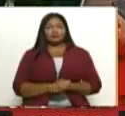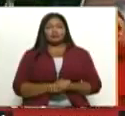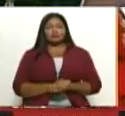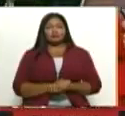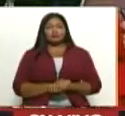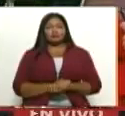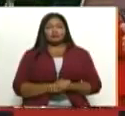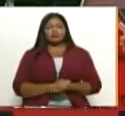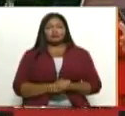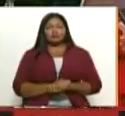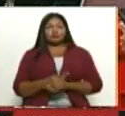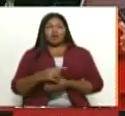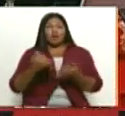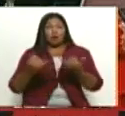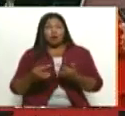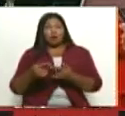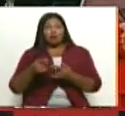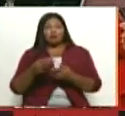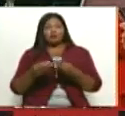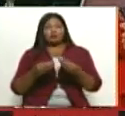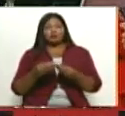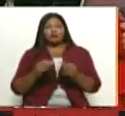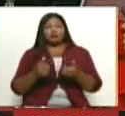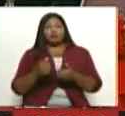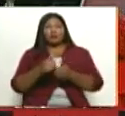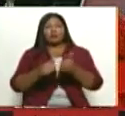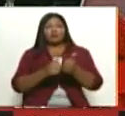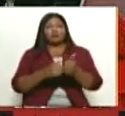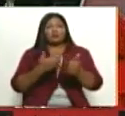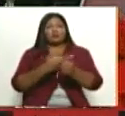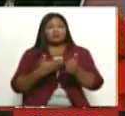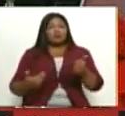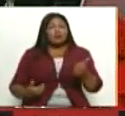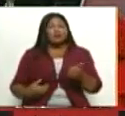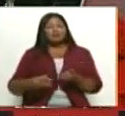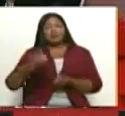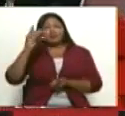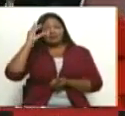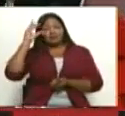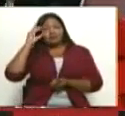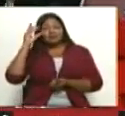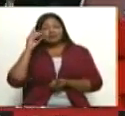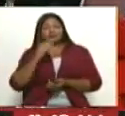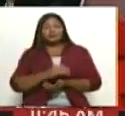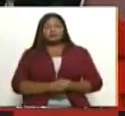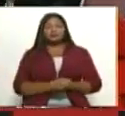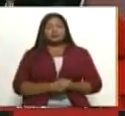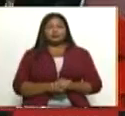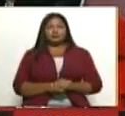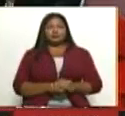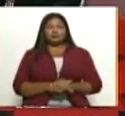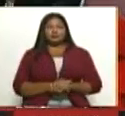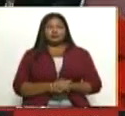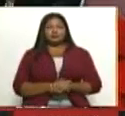Bien, en este momento se dispone a realizar su intervención la vicepresidenta ejecutiva de la República, la doctora Delcy Rodríguez.